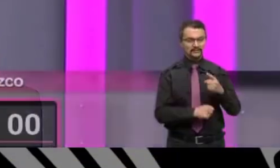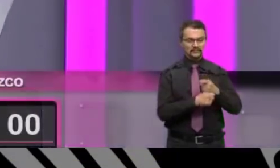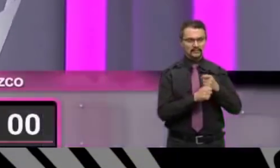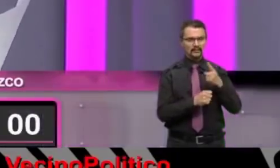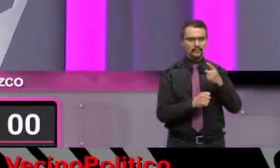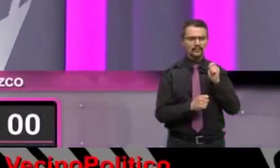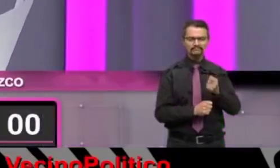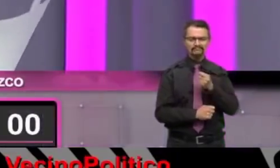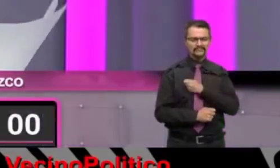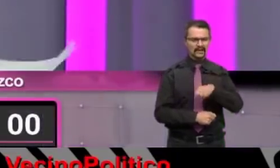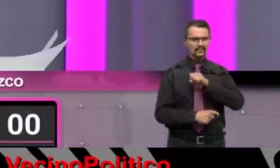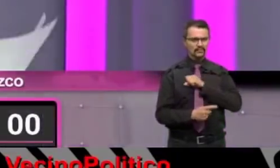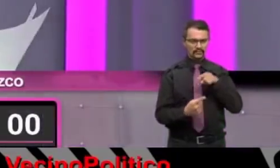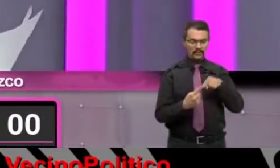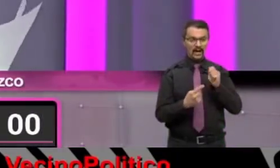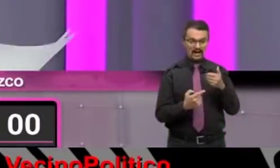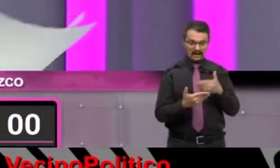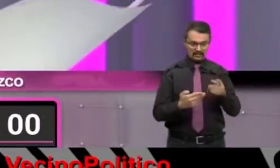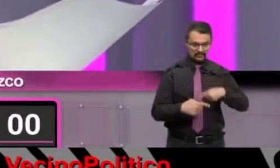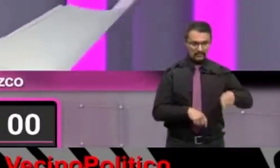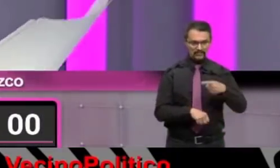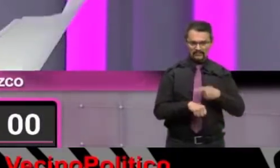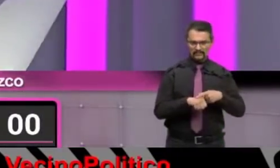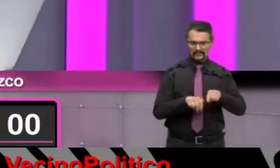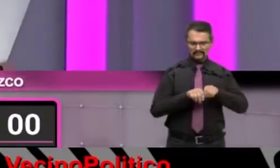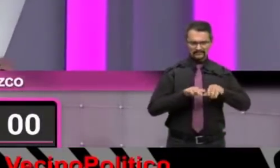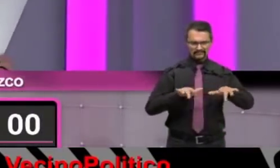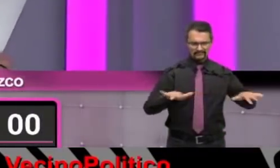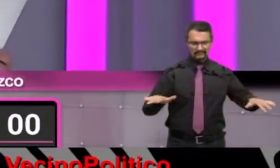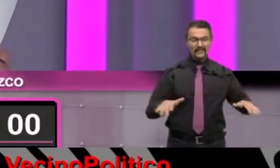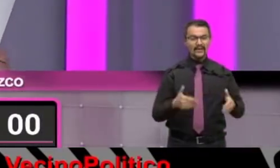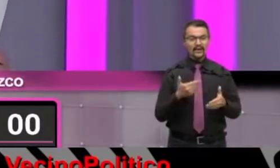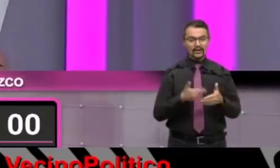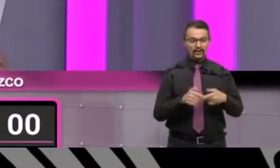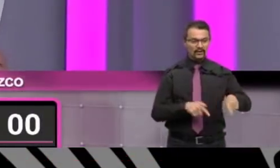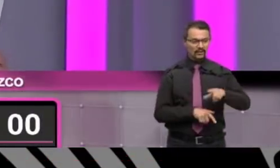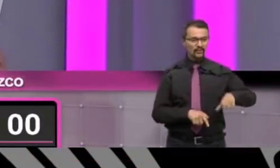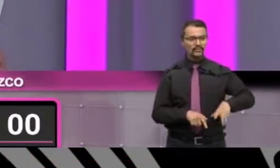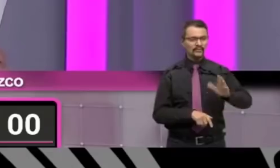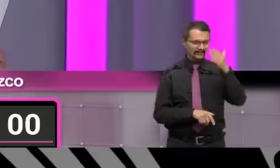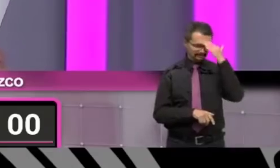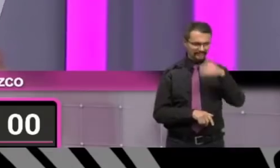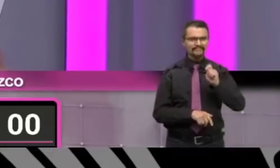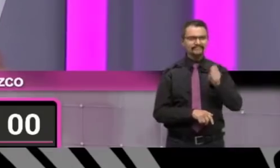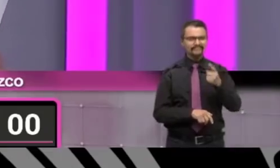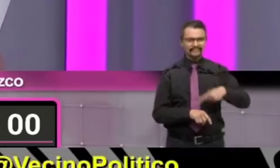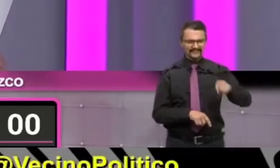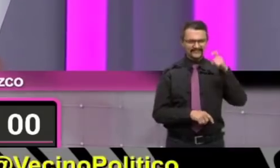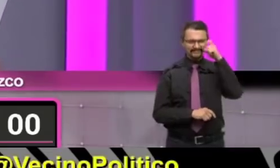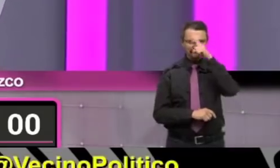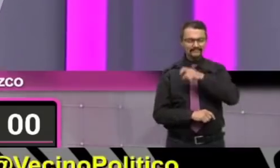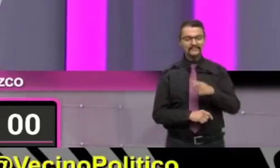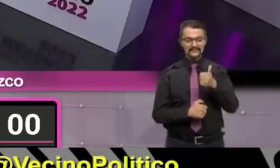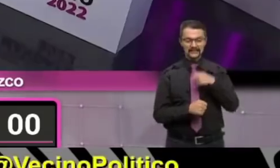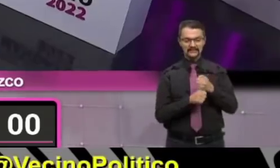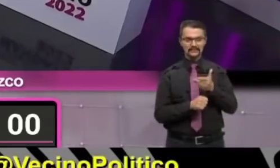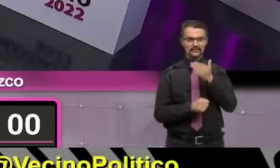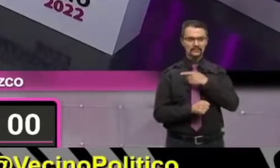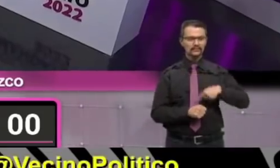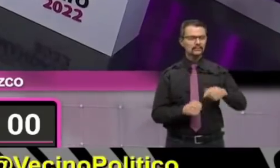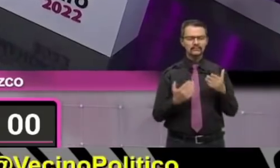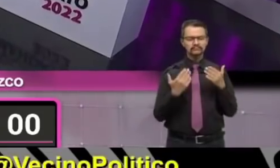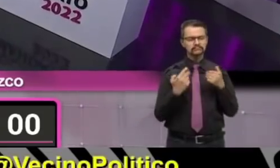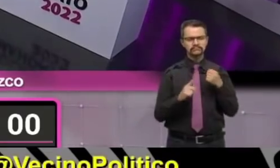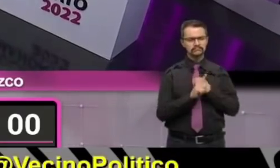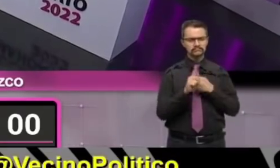ha sido uno de los grandes retos y además exclusivo de este sexenio, a nadie antes le había tocado. Y cuando evaluamos este asunto hay que considerar, por supuesto, el estado de los centros de salud que tenía